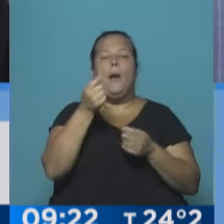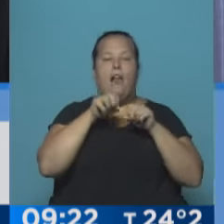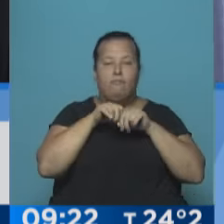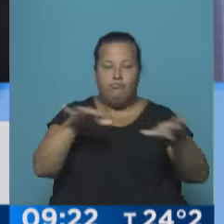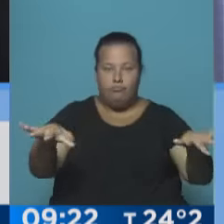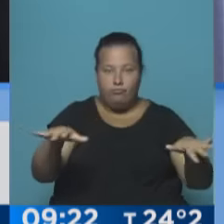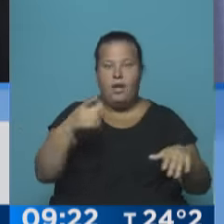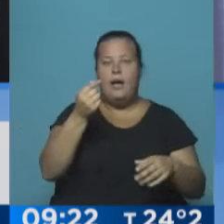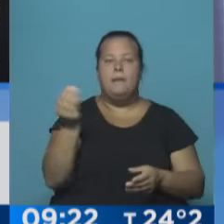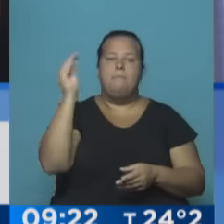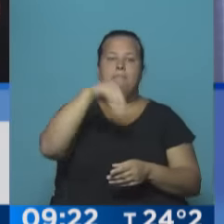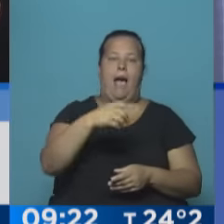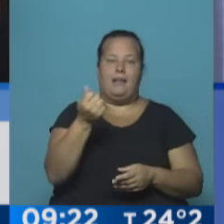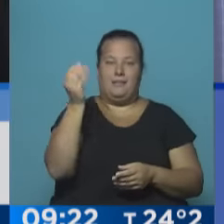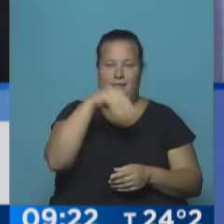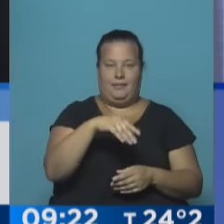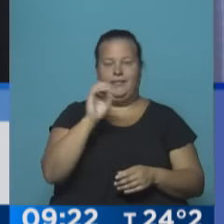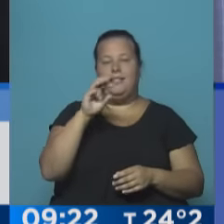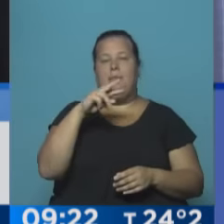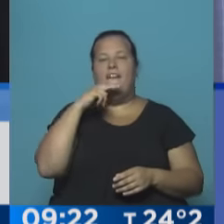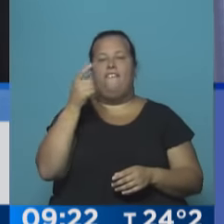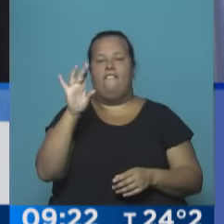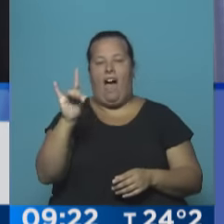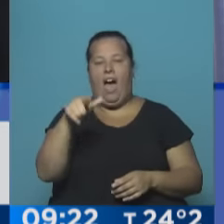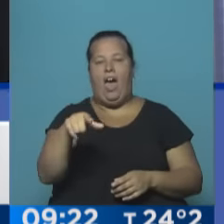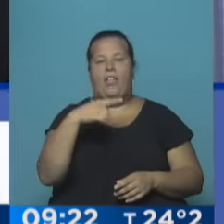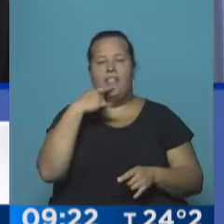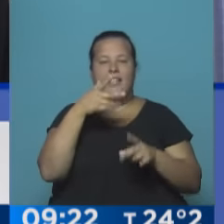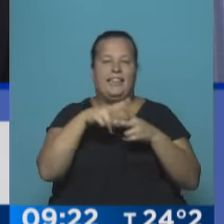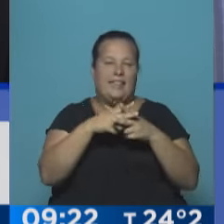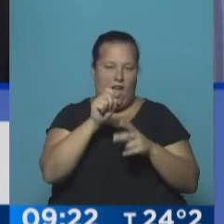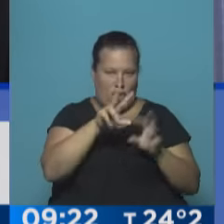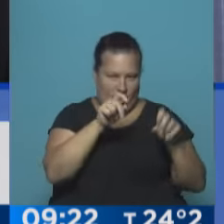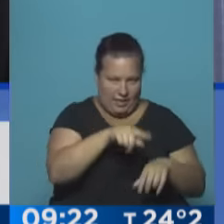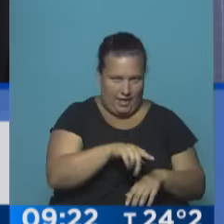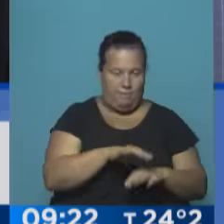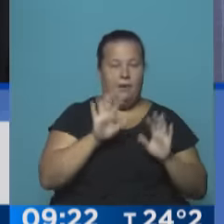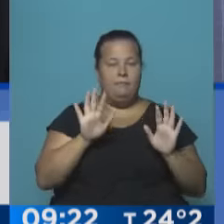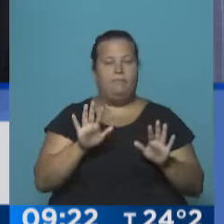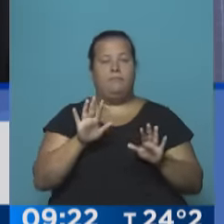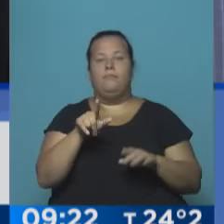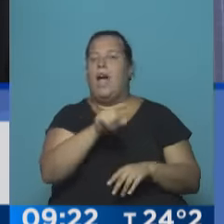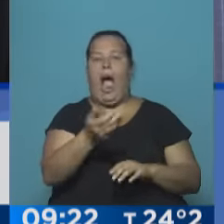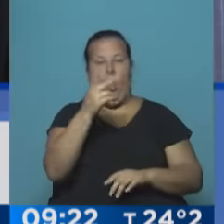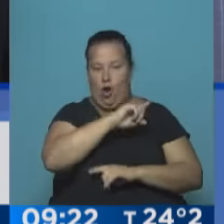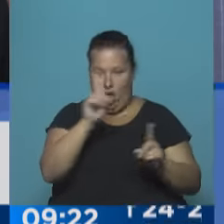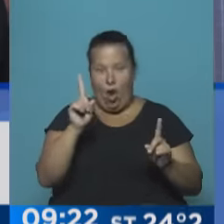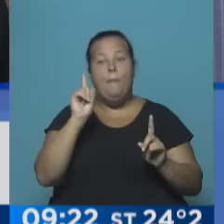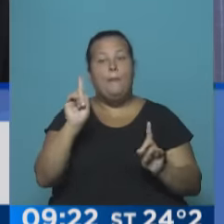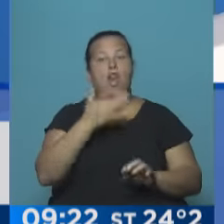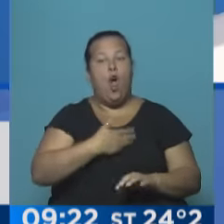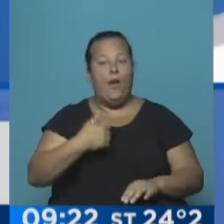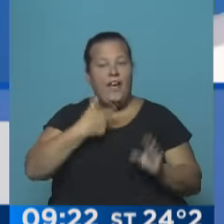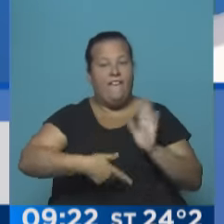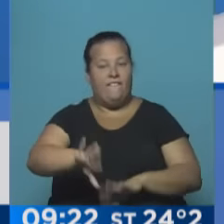es decir el valor agregado de distribución el Bad que le llaman los técnicos en este tema Okay que es el que no aumentó pero que el gobierno dijo